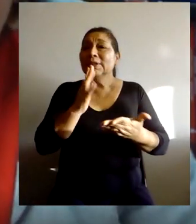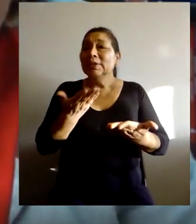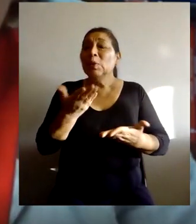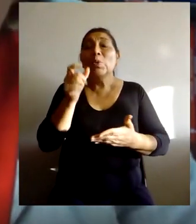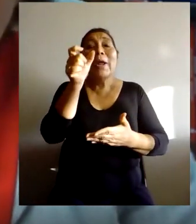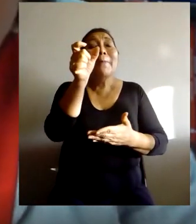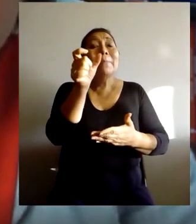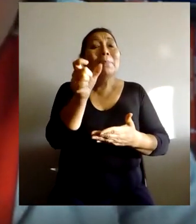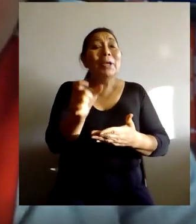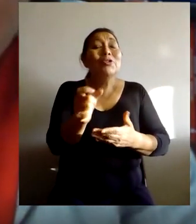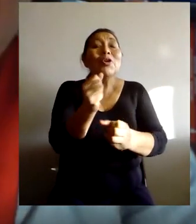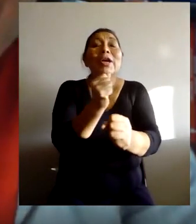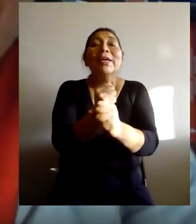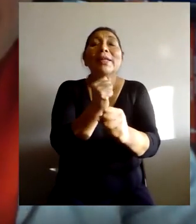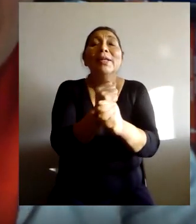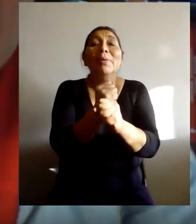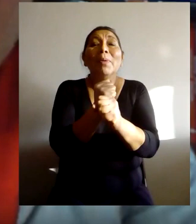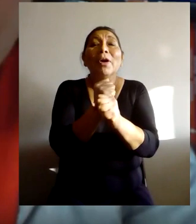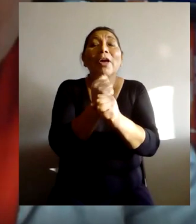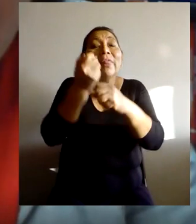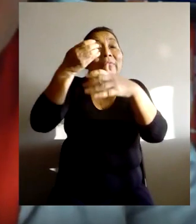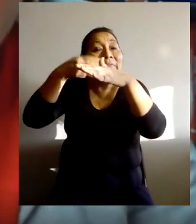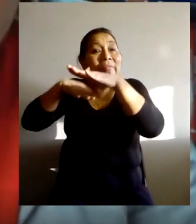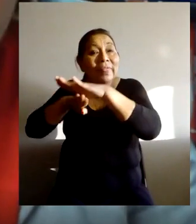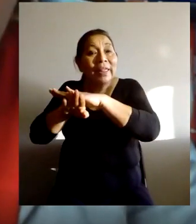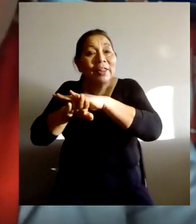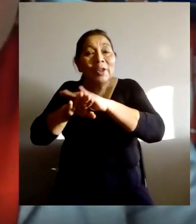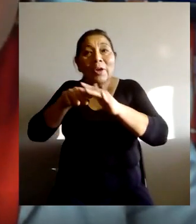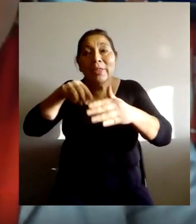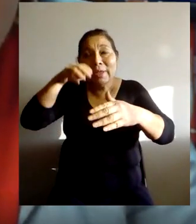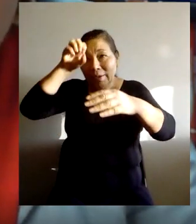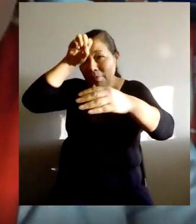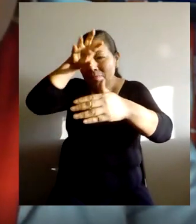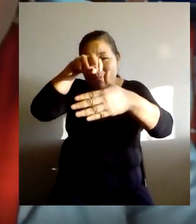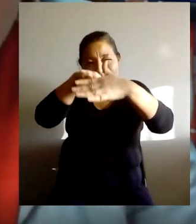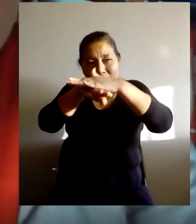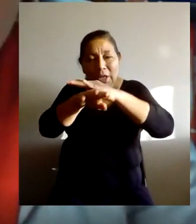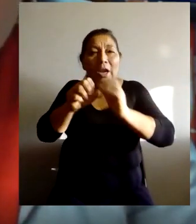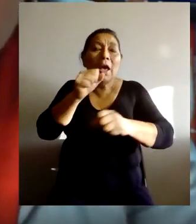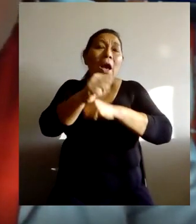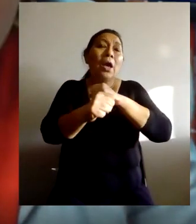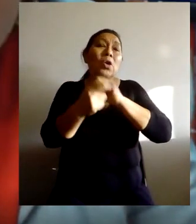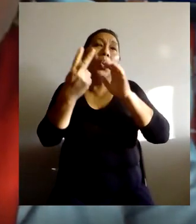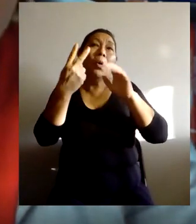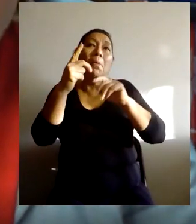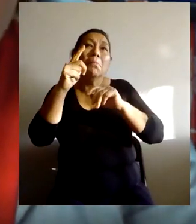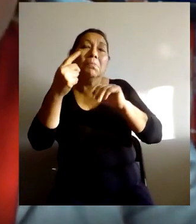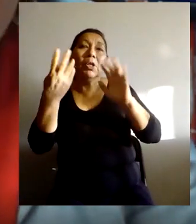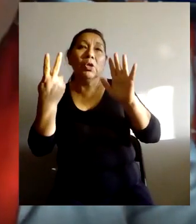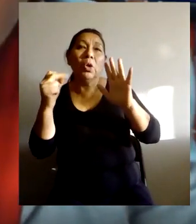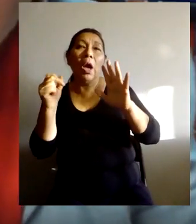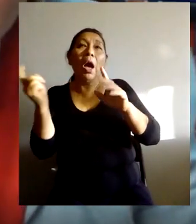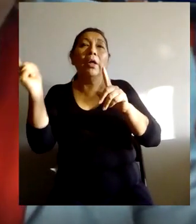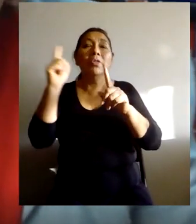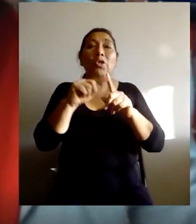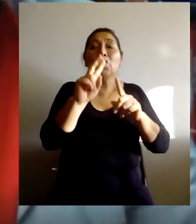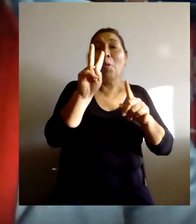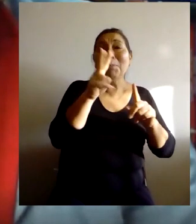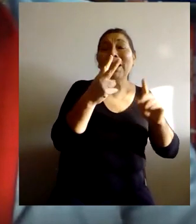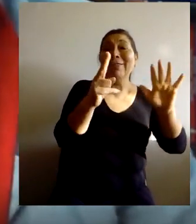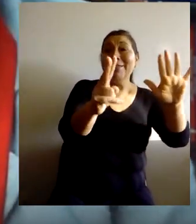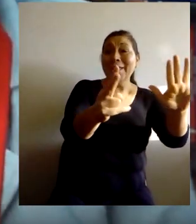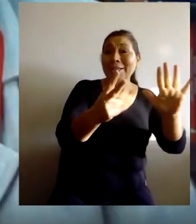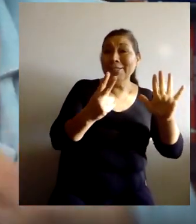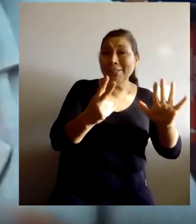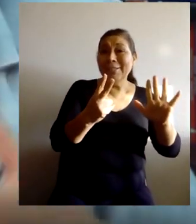¿no?, hablan de una persona que ha trabajado al interior de mina más o menos desde el año 80 hasta el año 2017.